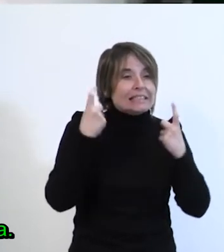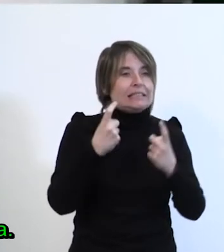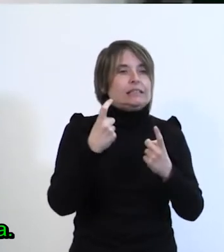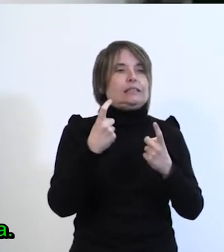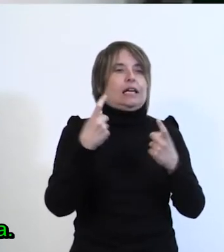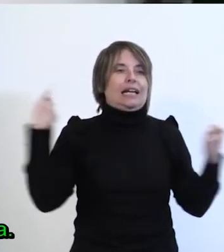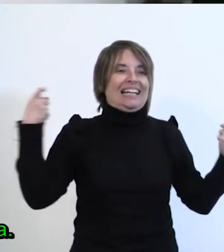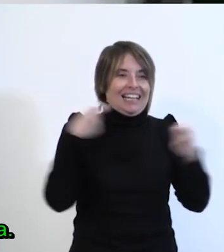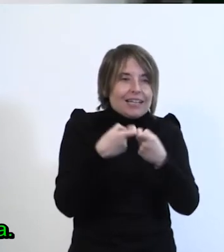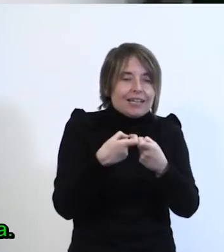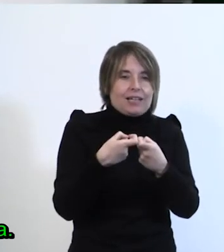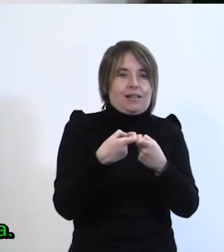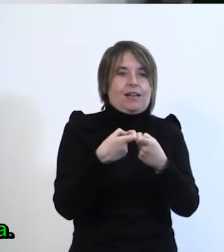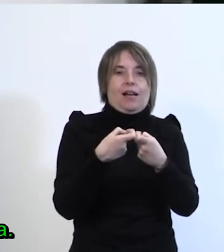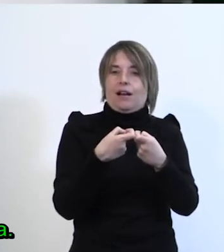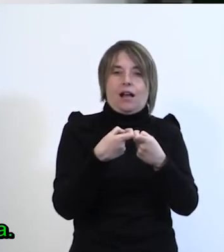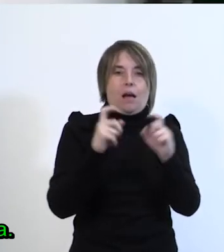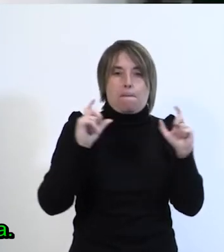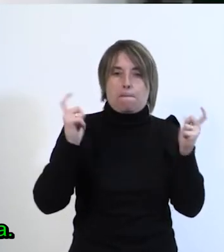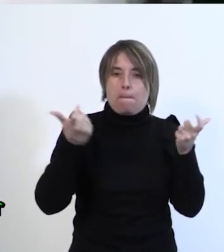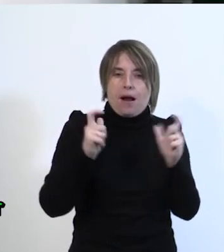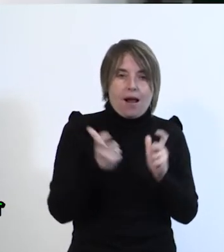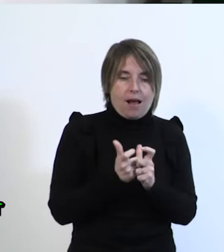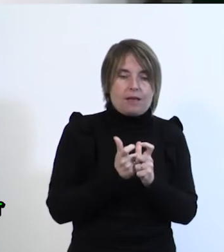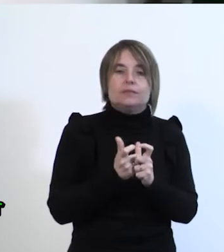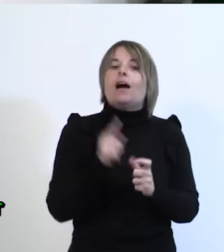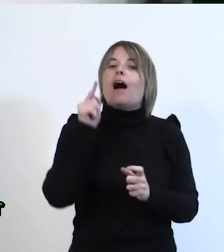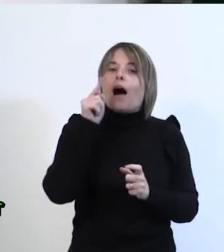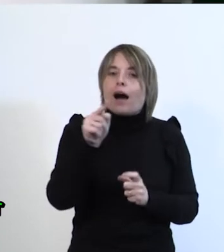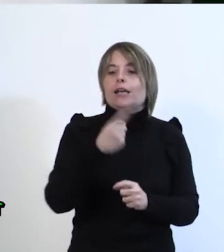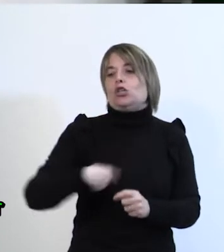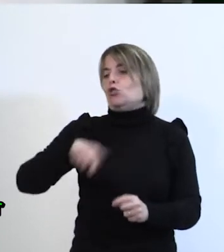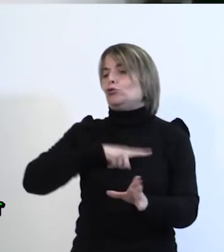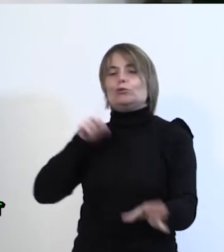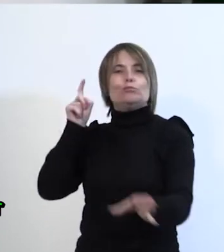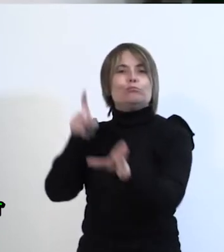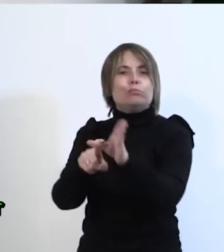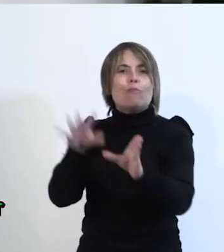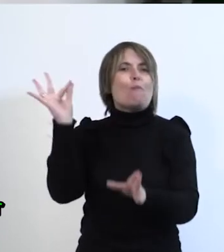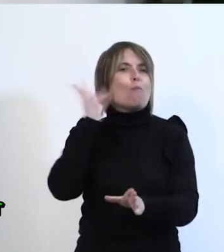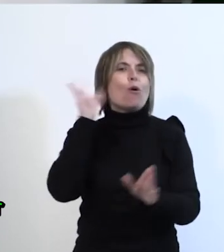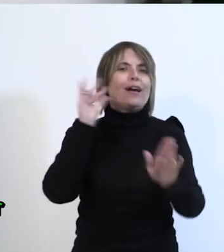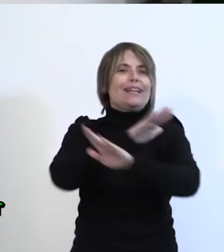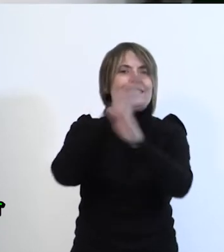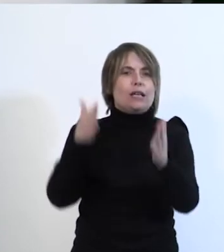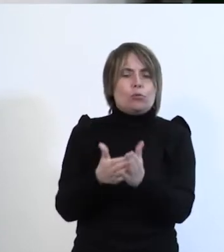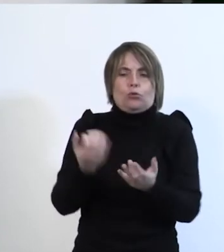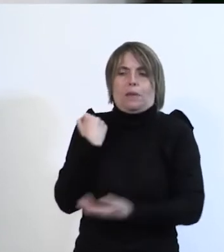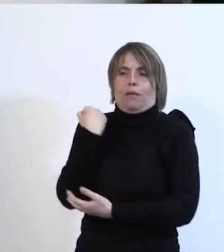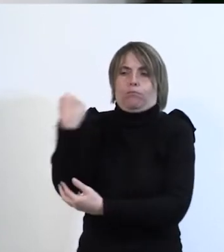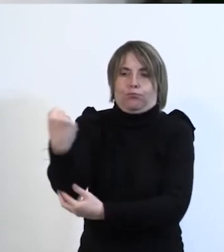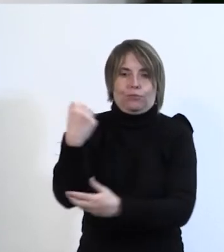para desescalar la corriente bélica. Y creo que allí deberíamos de estar todas las mujeres del mundo